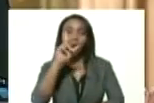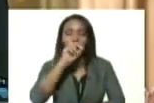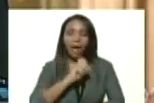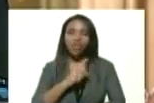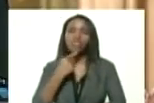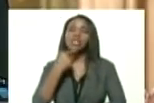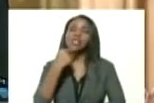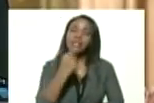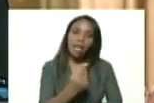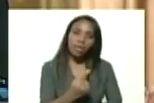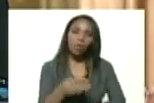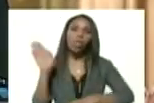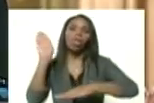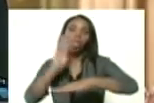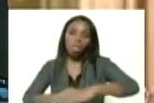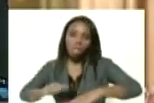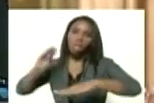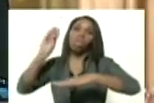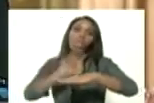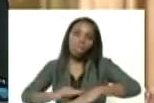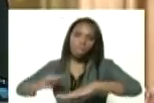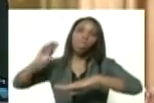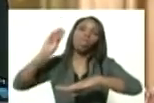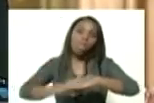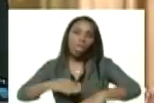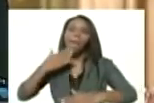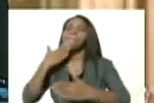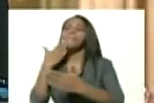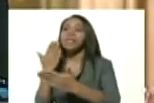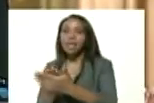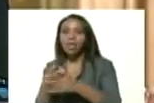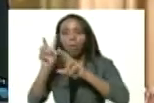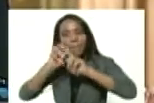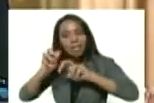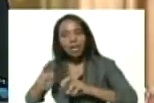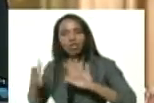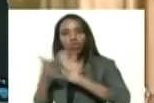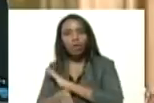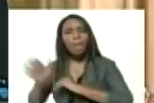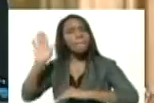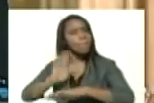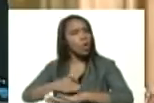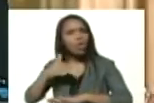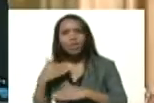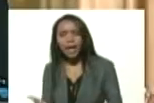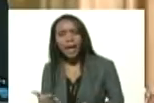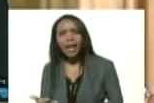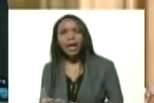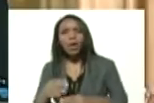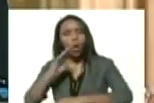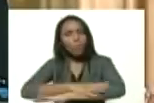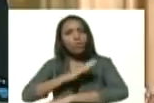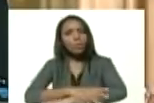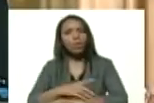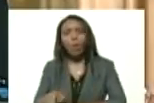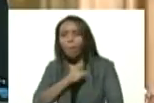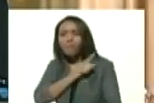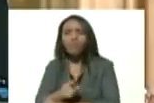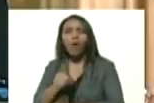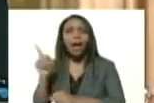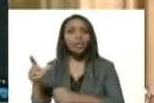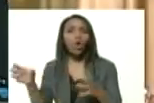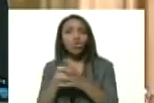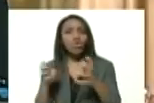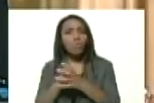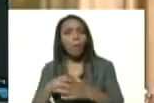diciendo y diciendo y pidiendo investigación porque actuaban impunemente estos grupos